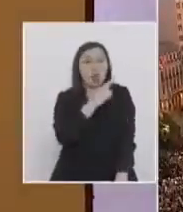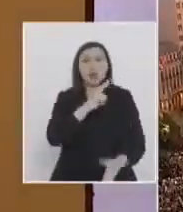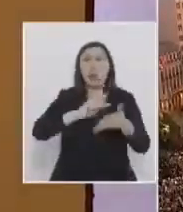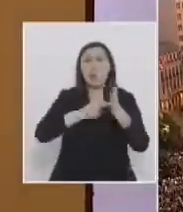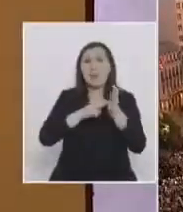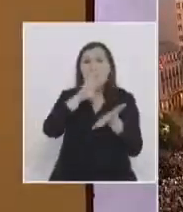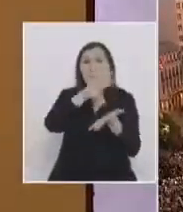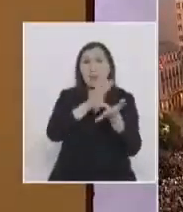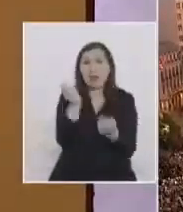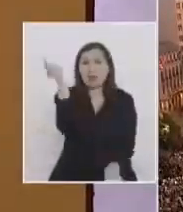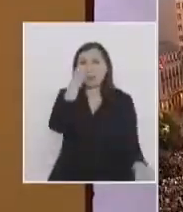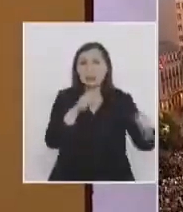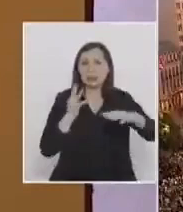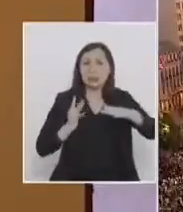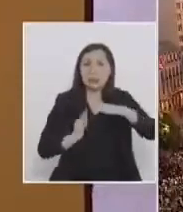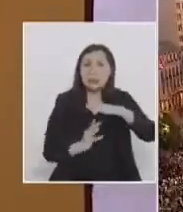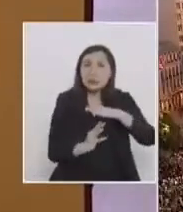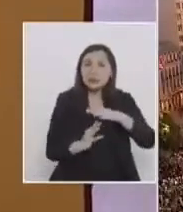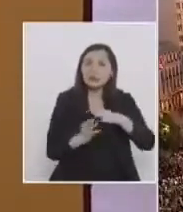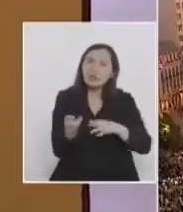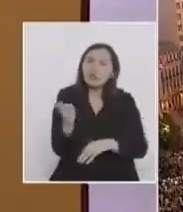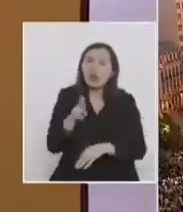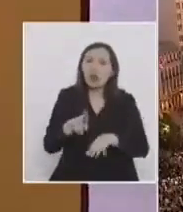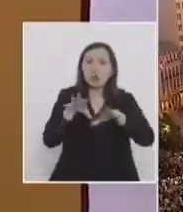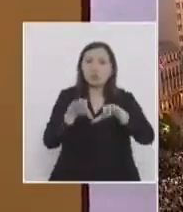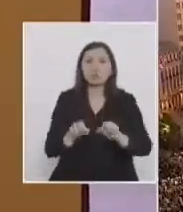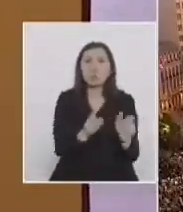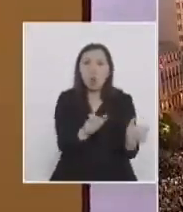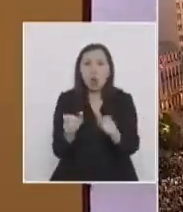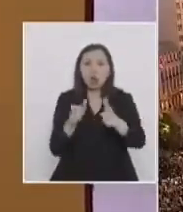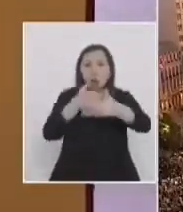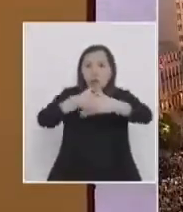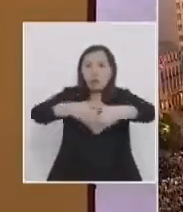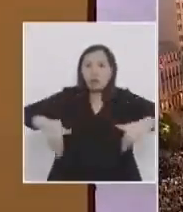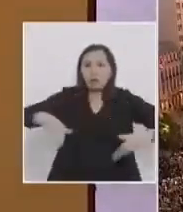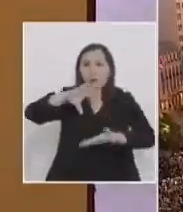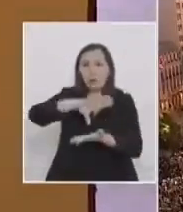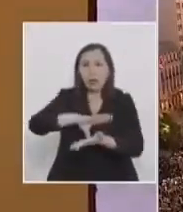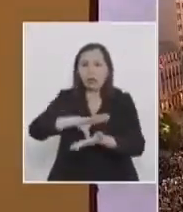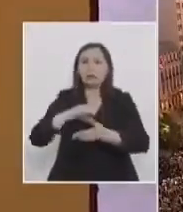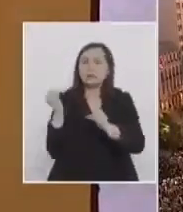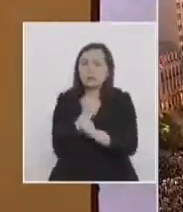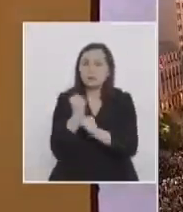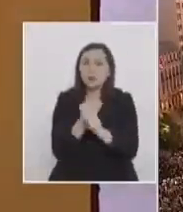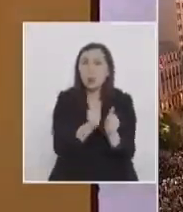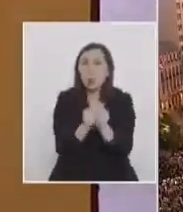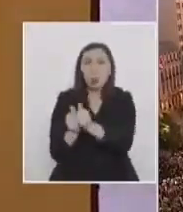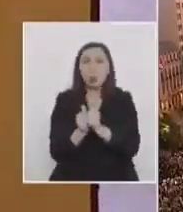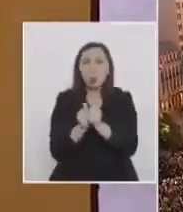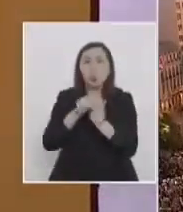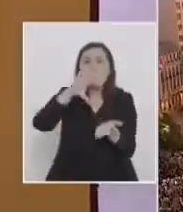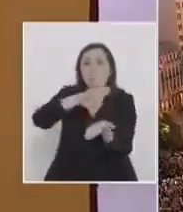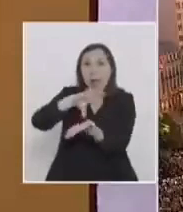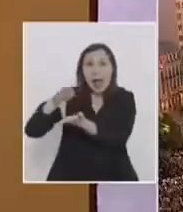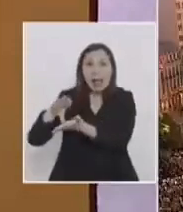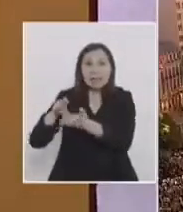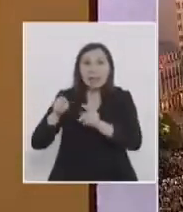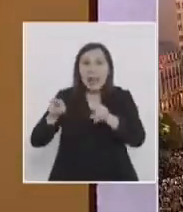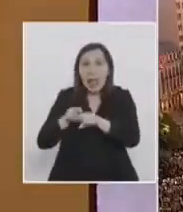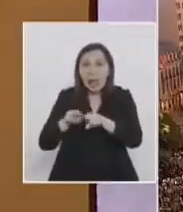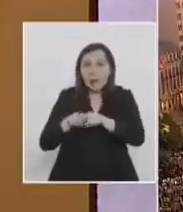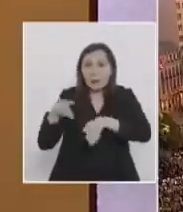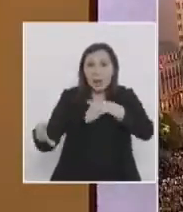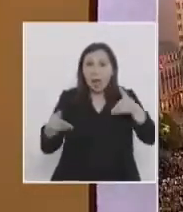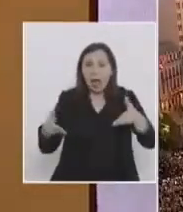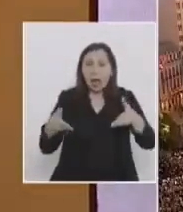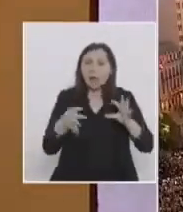crisis migratoria, donde vamos a retomar el control de nuestras fronteras y trabajaremos junto a nuestros países hermanos para